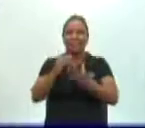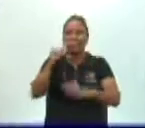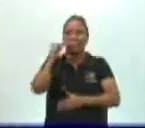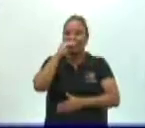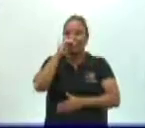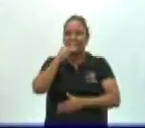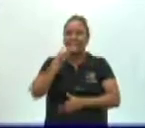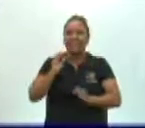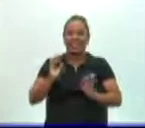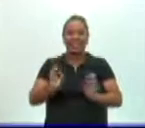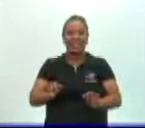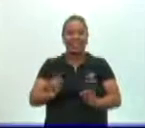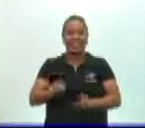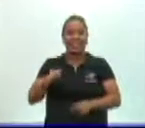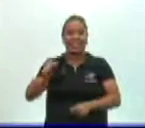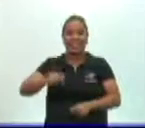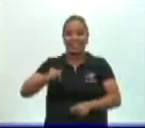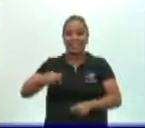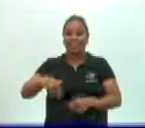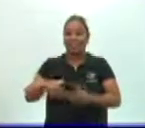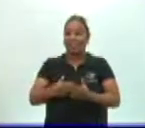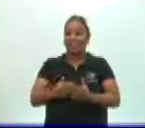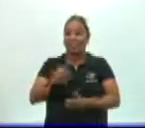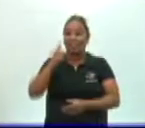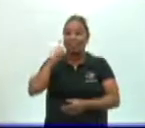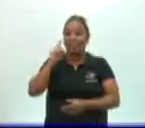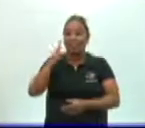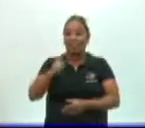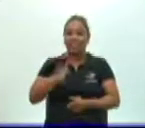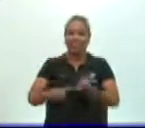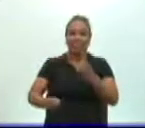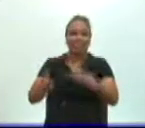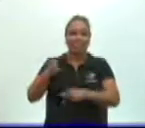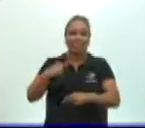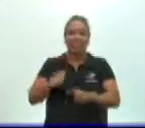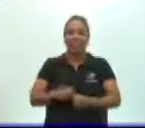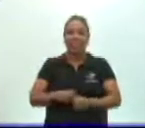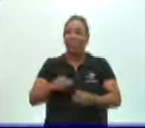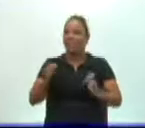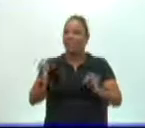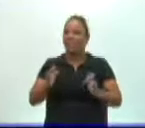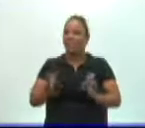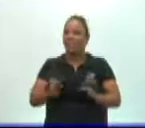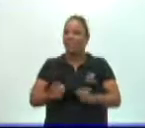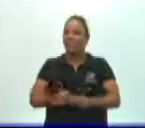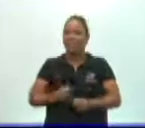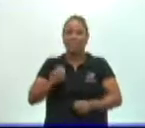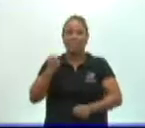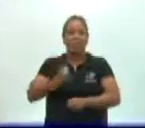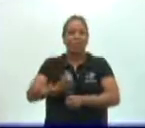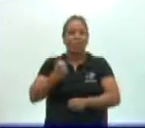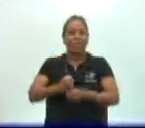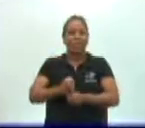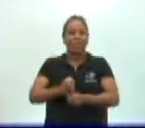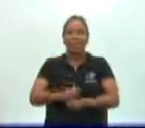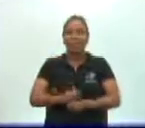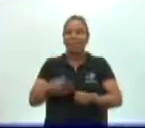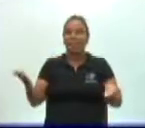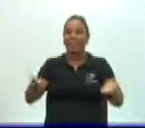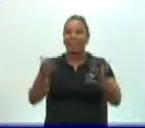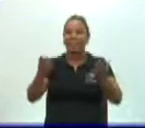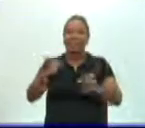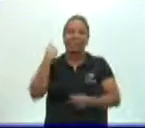Específicamente, en el día de hoy, como ven detrás, estamos desde una manifestación, desde ese movimiento obrero que se va a desarrollar durante el